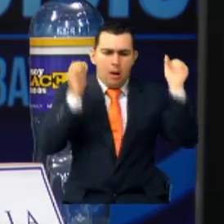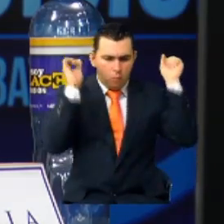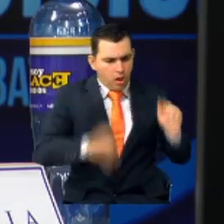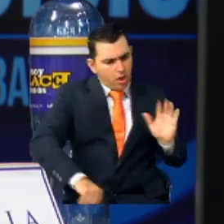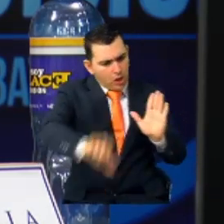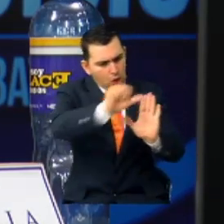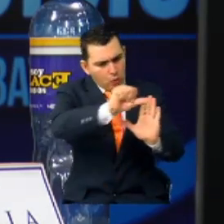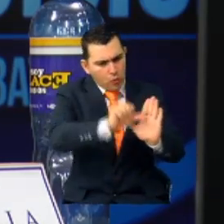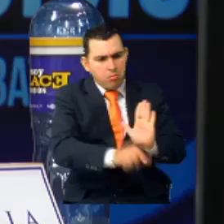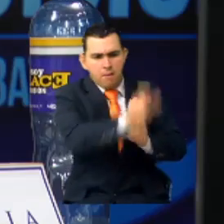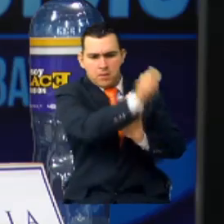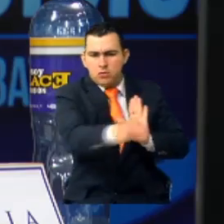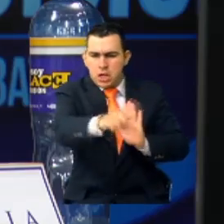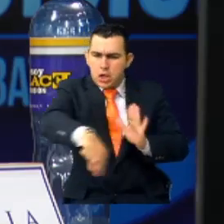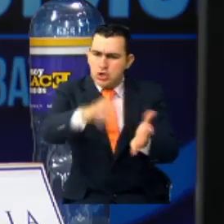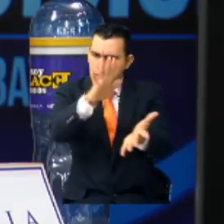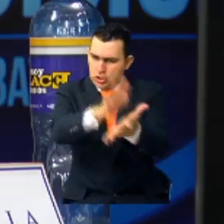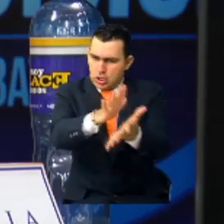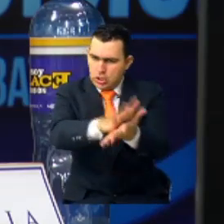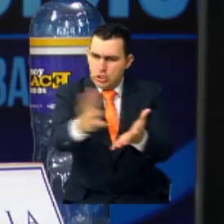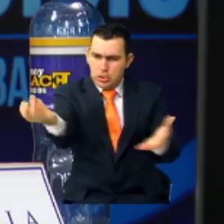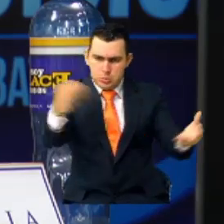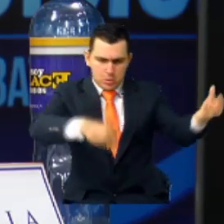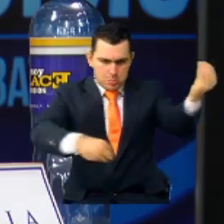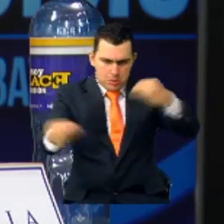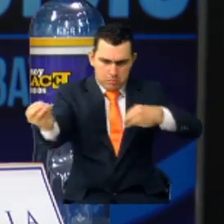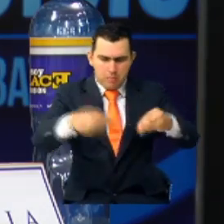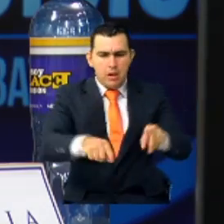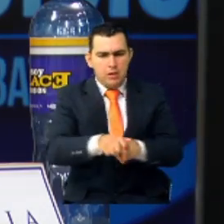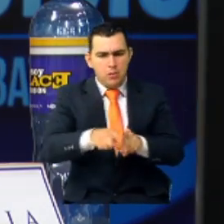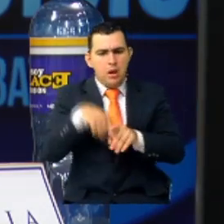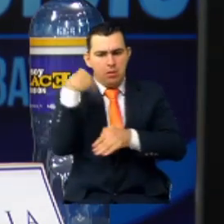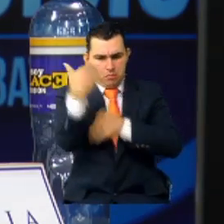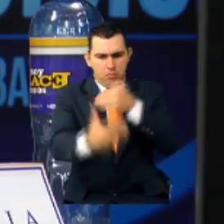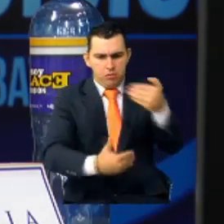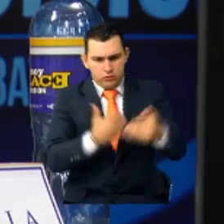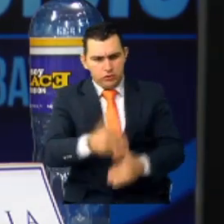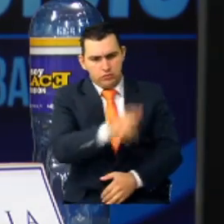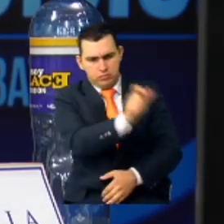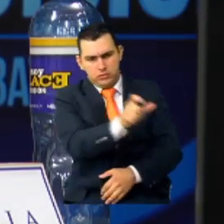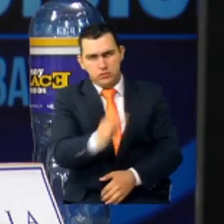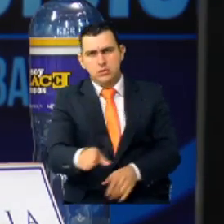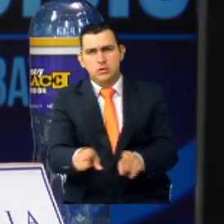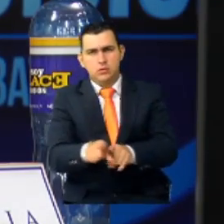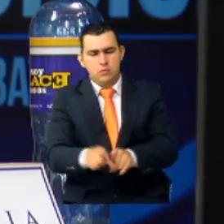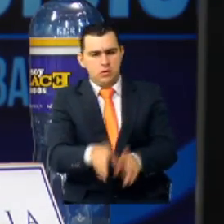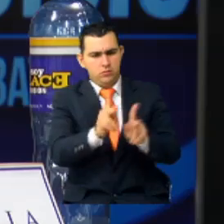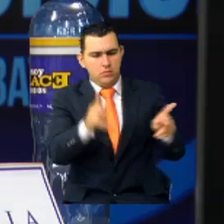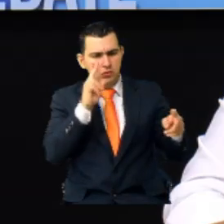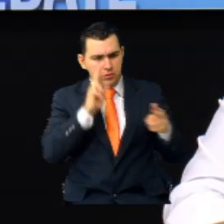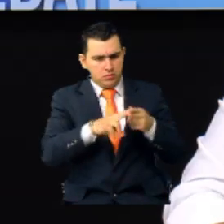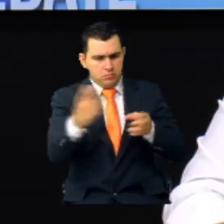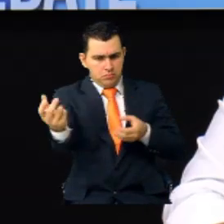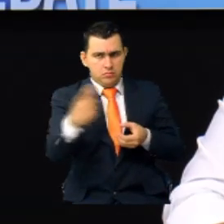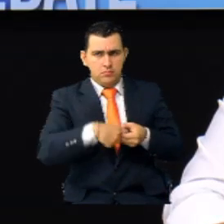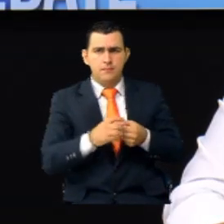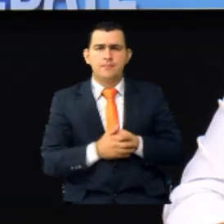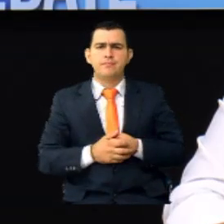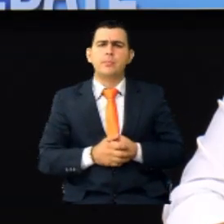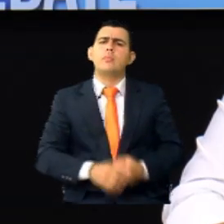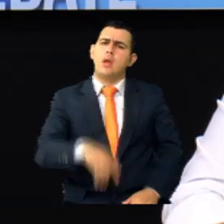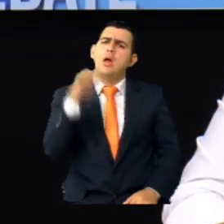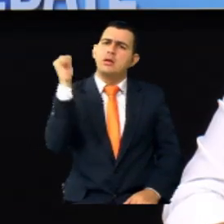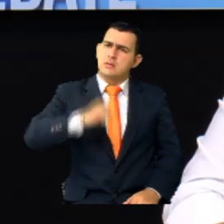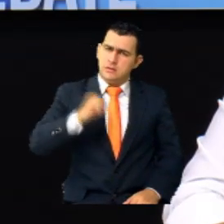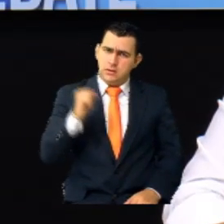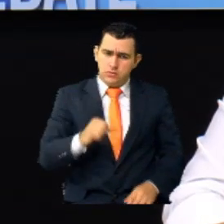la población pues tranquilidad con respecto a ese proceso de inserción en la comunidad de estas personas que lleguen? Sí, no solamente ser el garante,